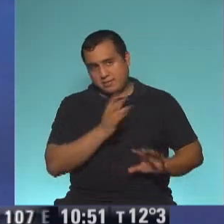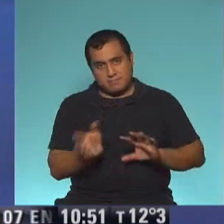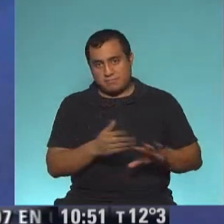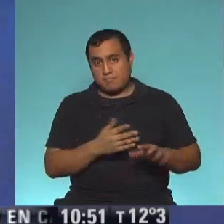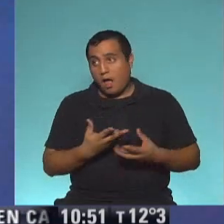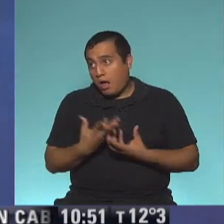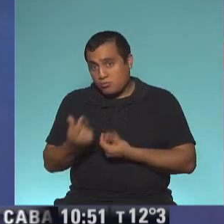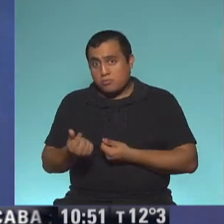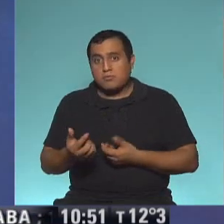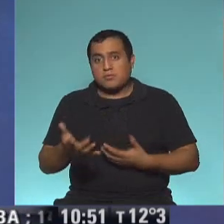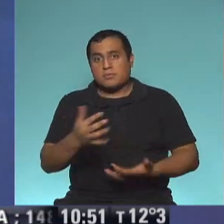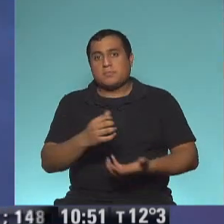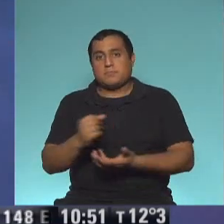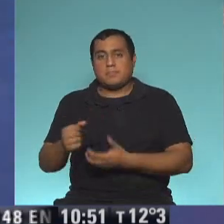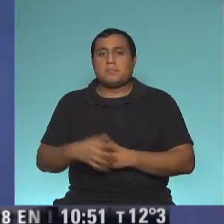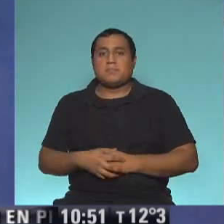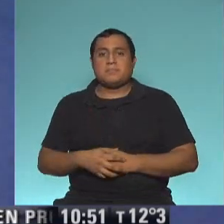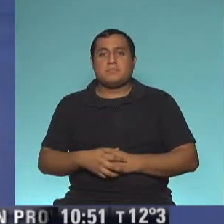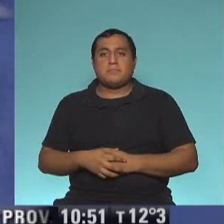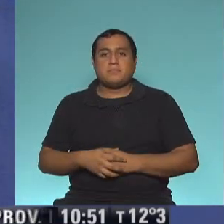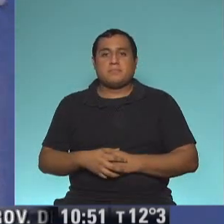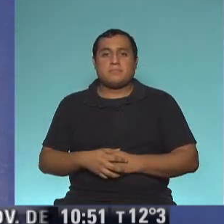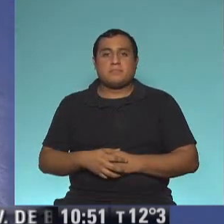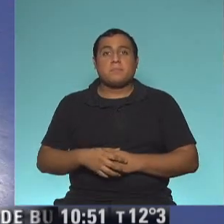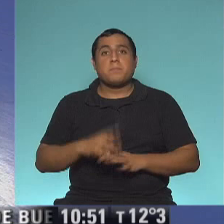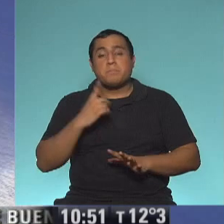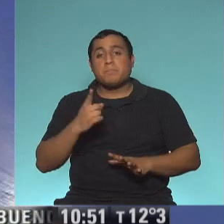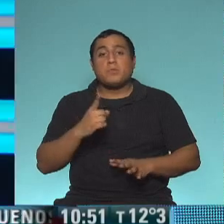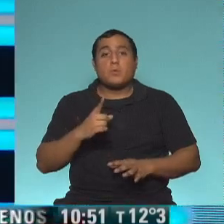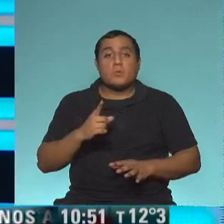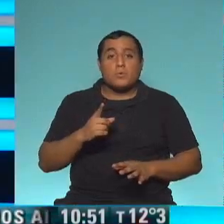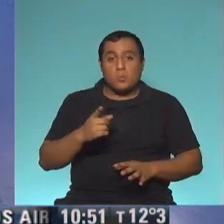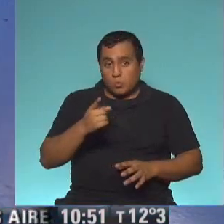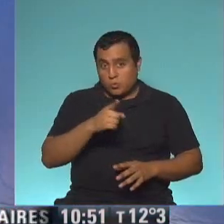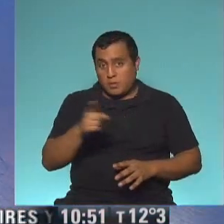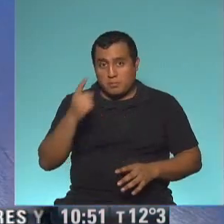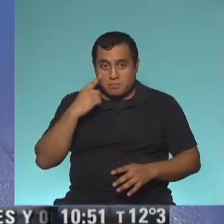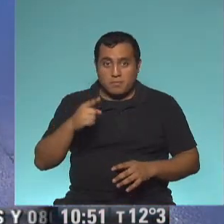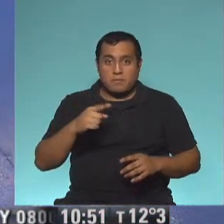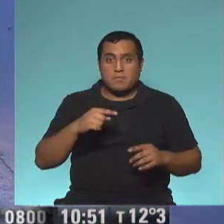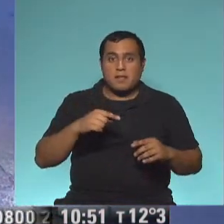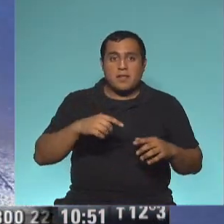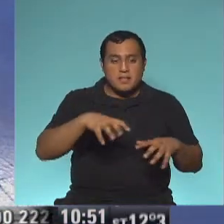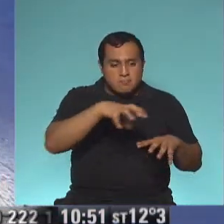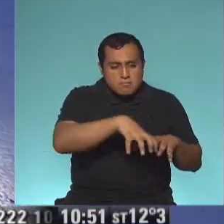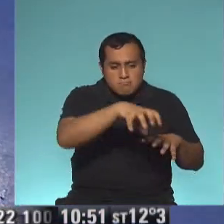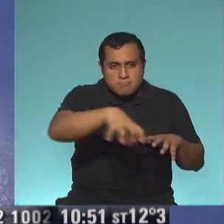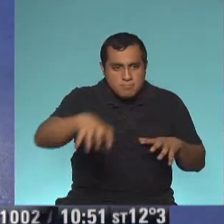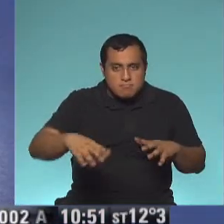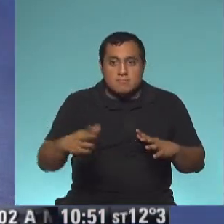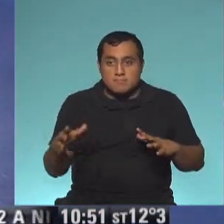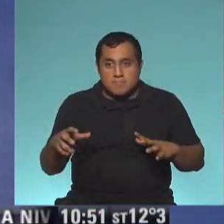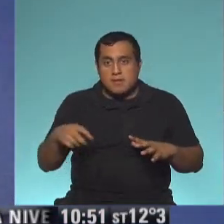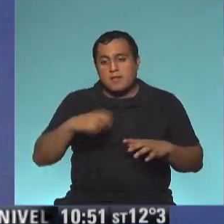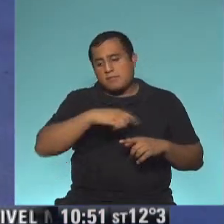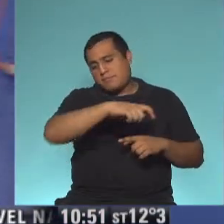Juan? Dale. Y ustedes van a tener que pasar por acá, por atrás de las pastillas. Sí. Van a ir